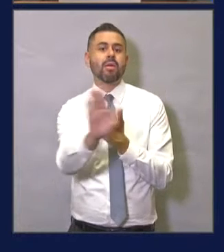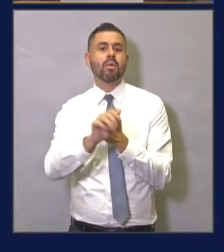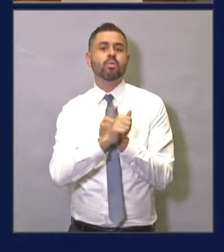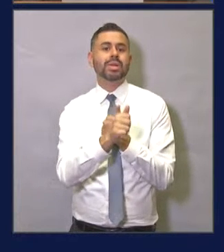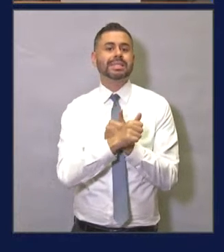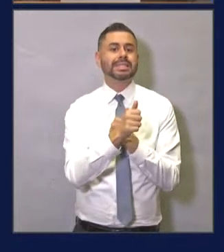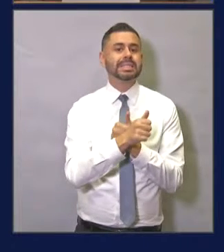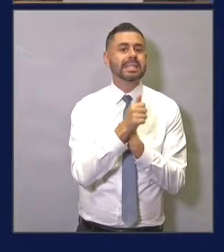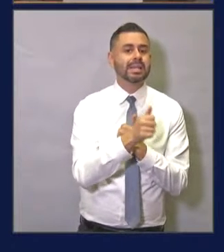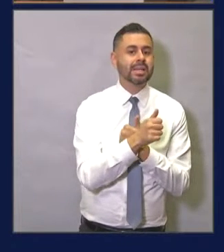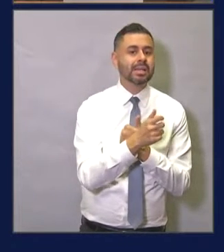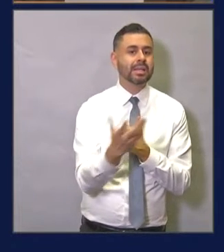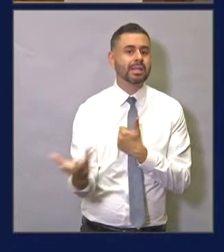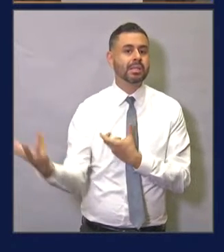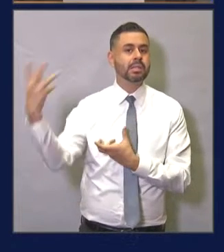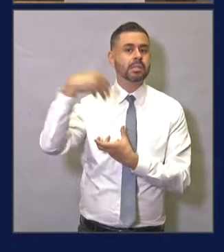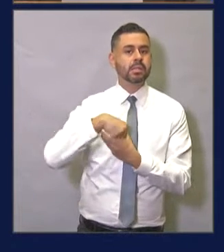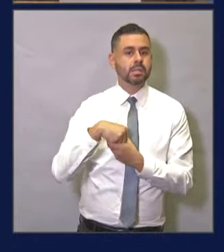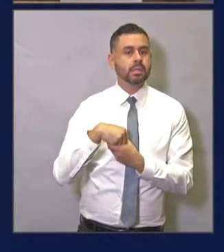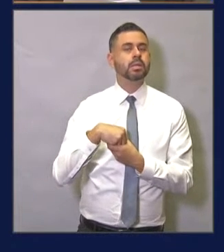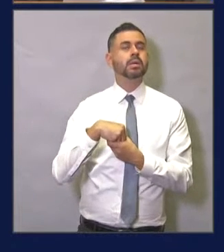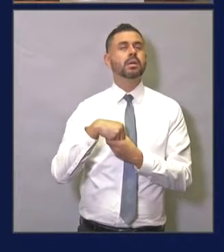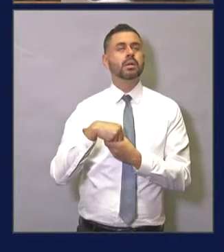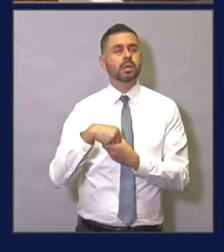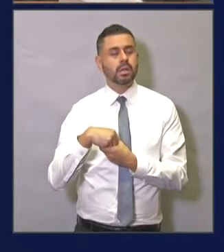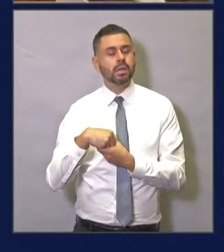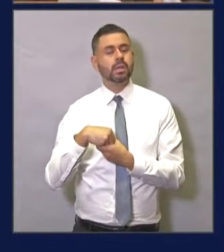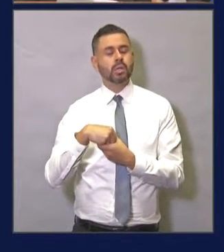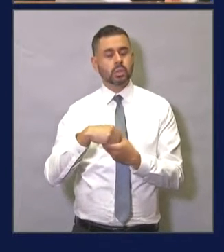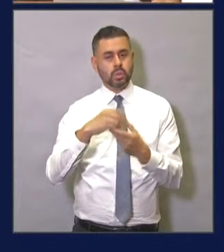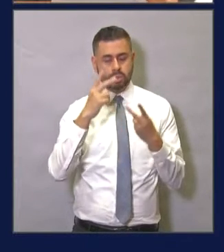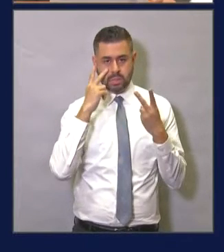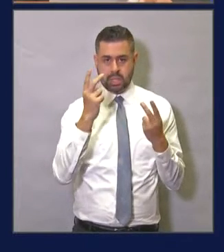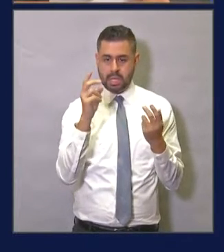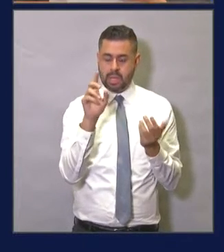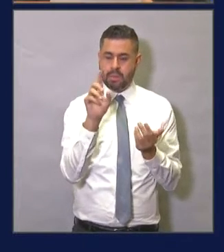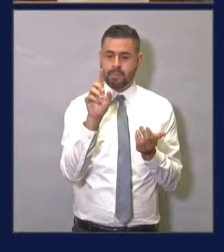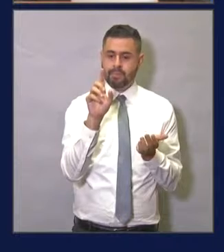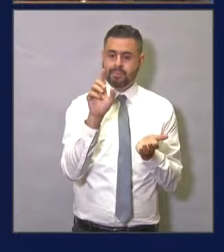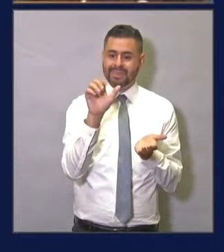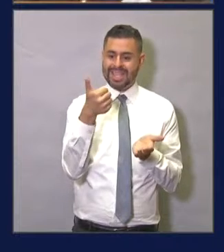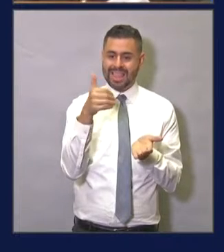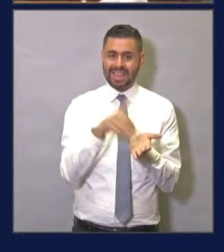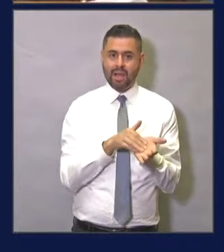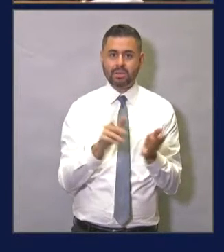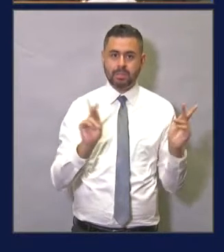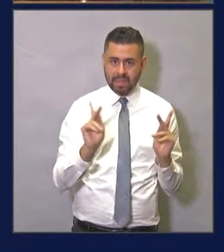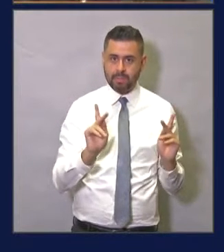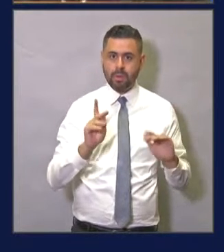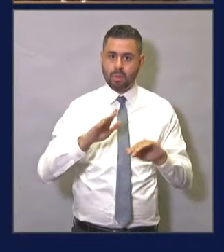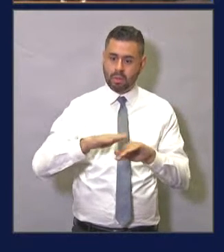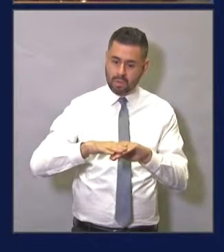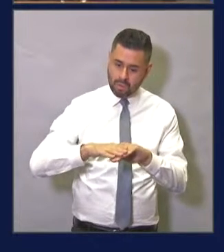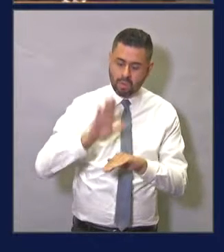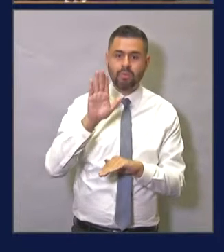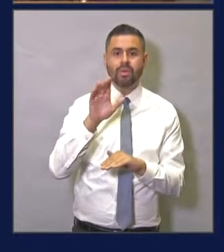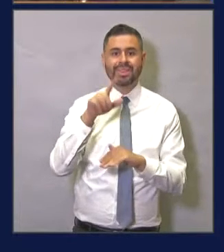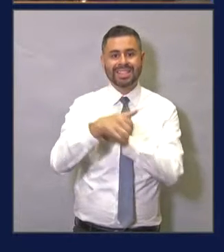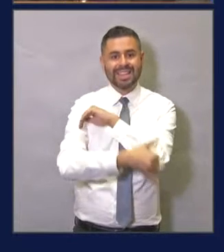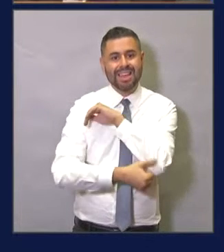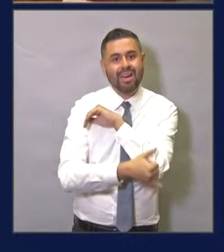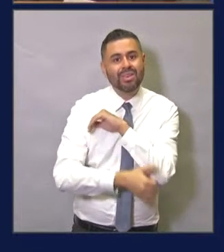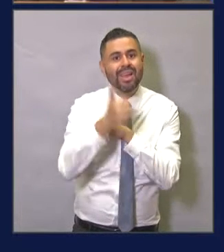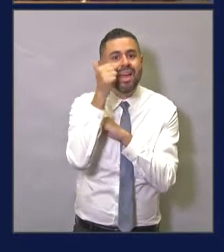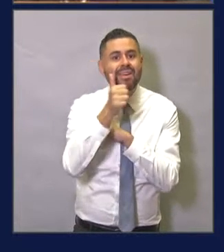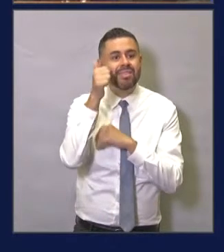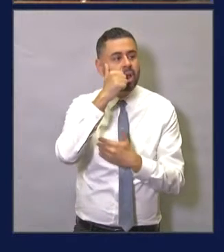encuentros. Entonces, cuando hay decenas de miles de personas infectadas fuera de casa cada